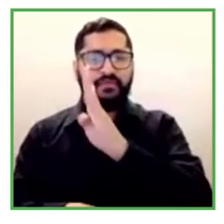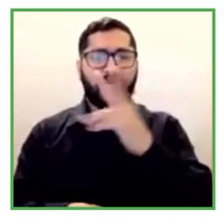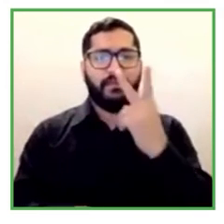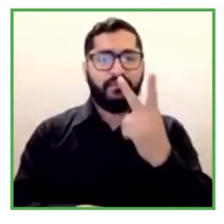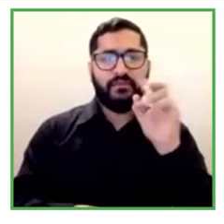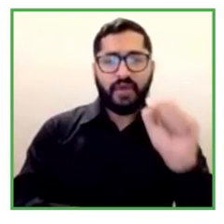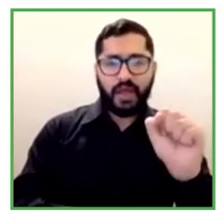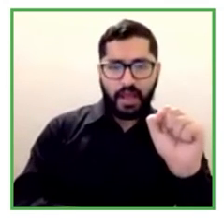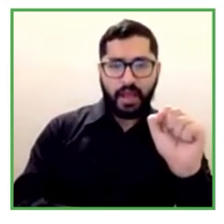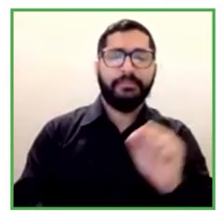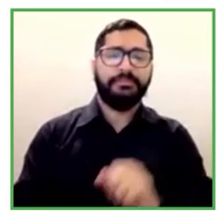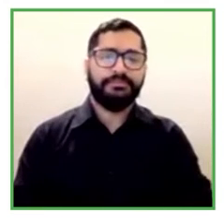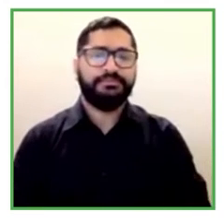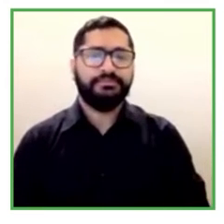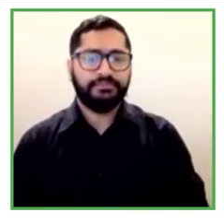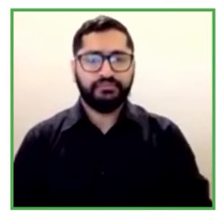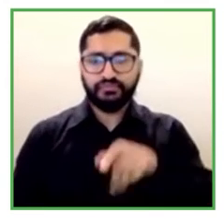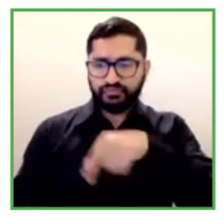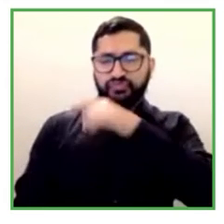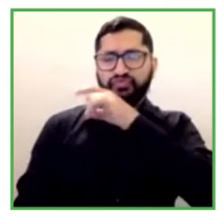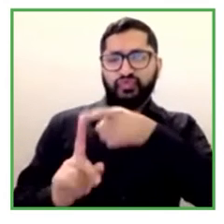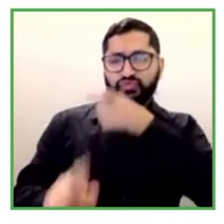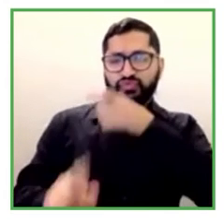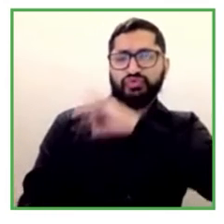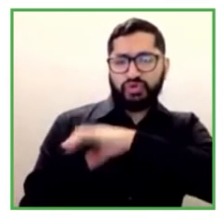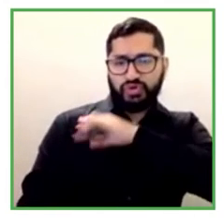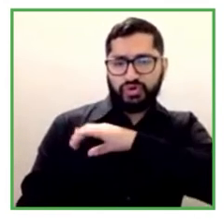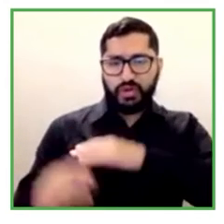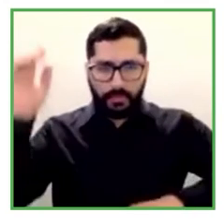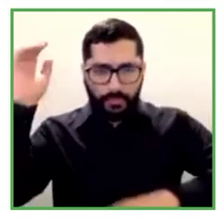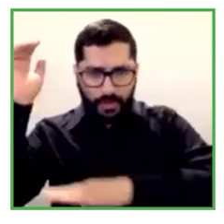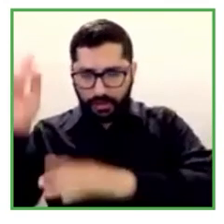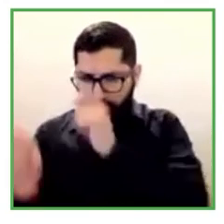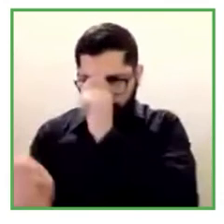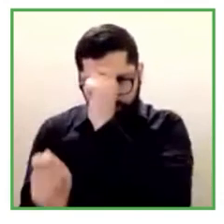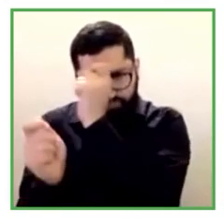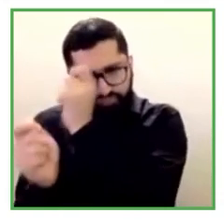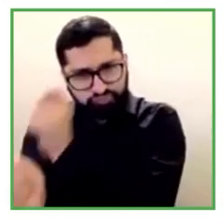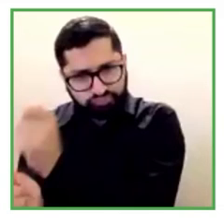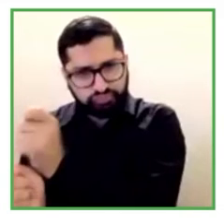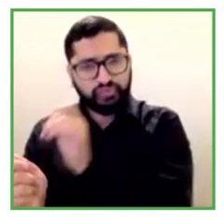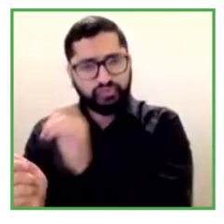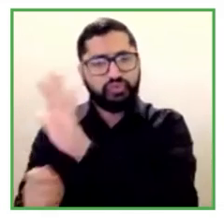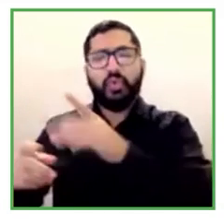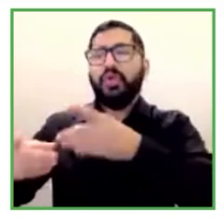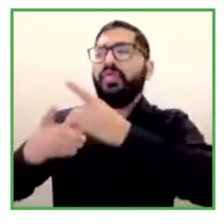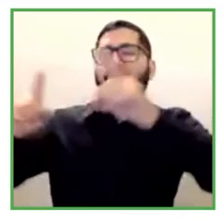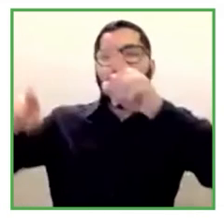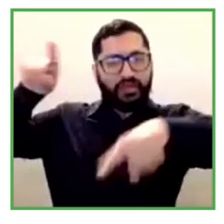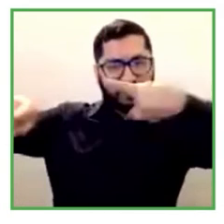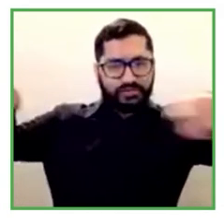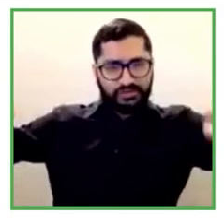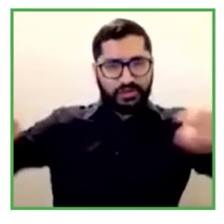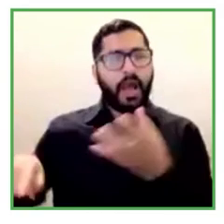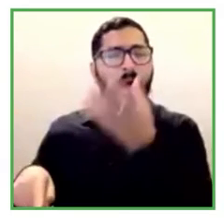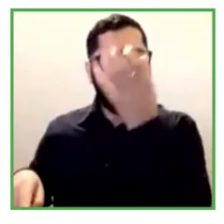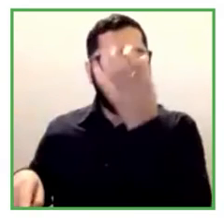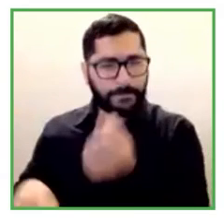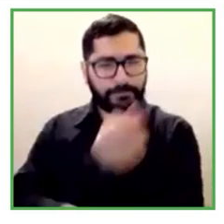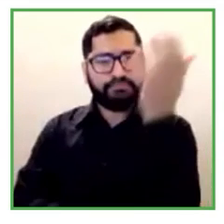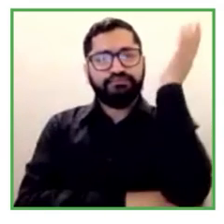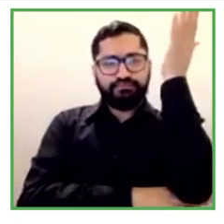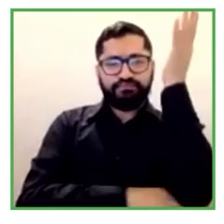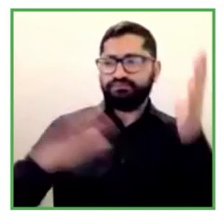respeto por la diversidad, establecimos paneles para poder gestionar nuestros recursos humanos y para